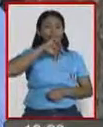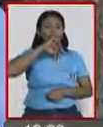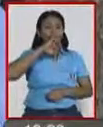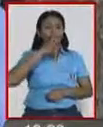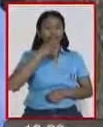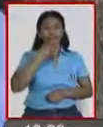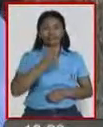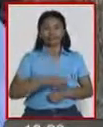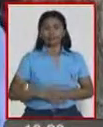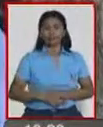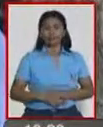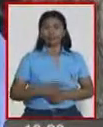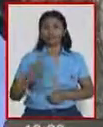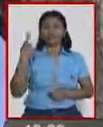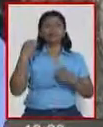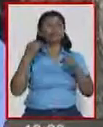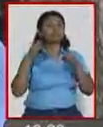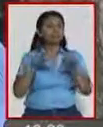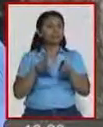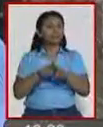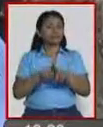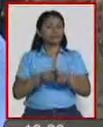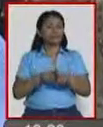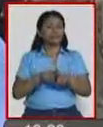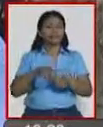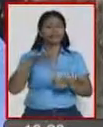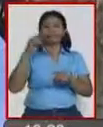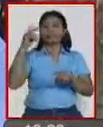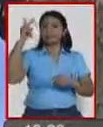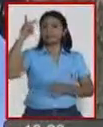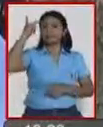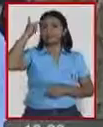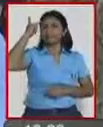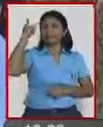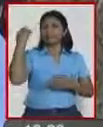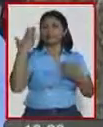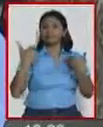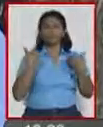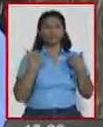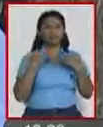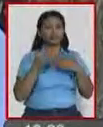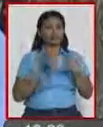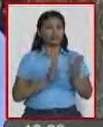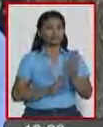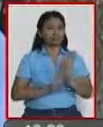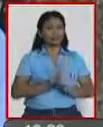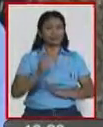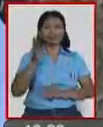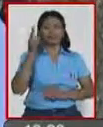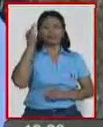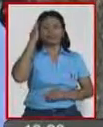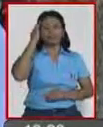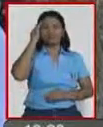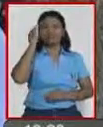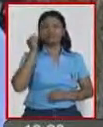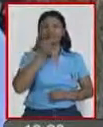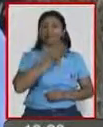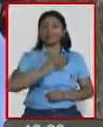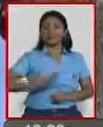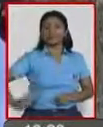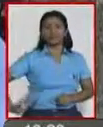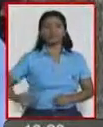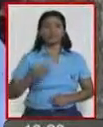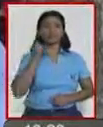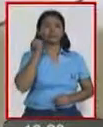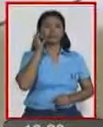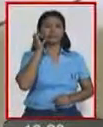Francisco, de que está de acuerdo con las políticas que hemos llevado adelante y que reconoce más al presidente